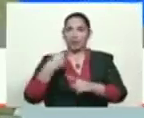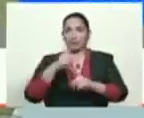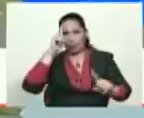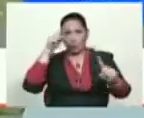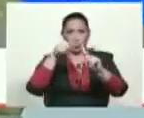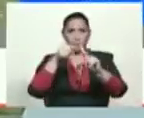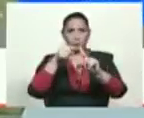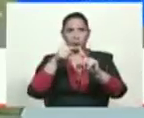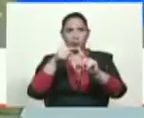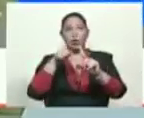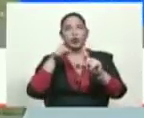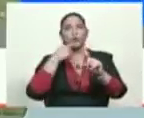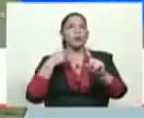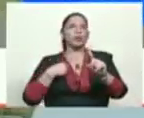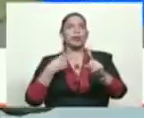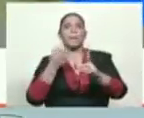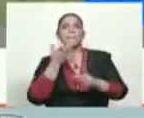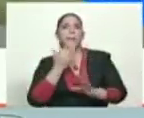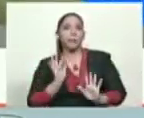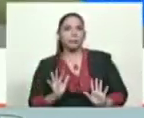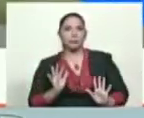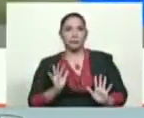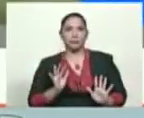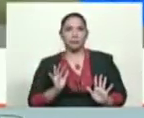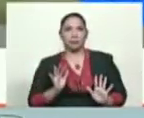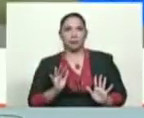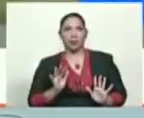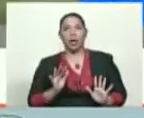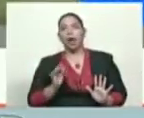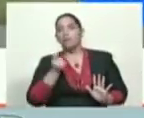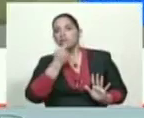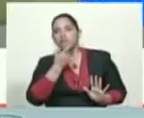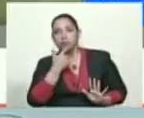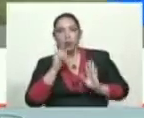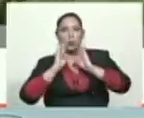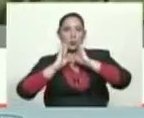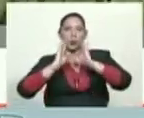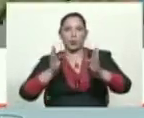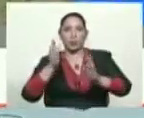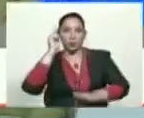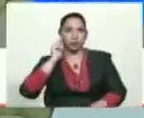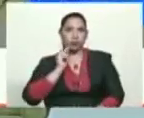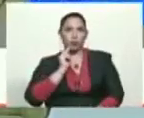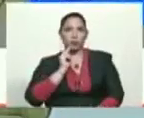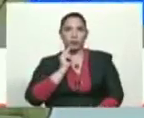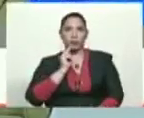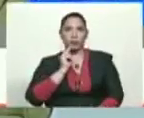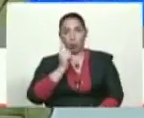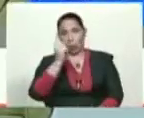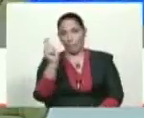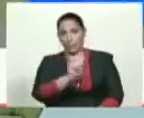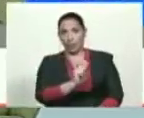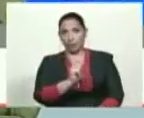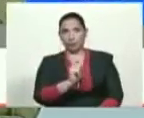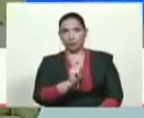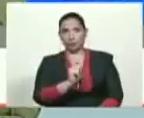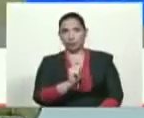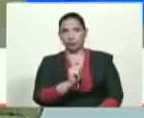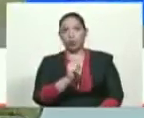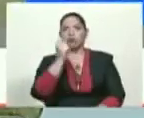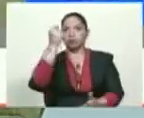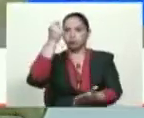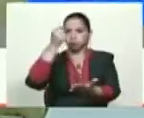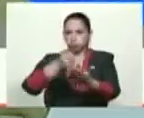si tú me dices que vas a poner pepita en avenida bolívar en un mes te doy tu